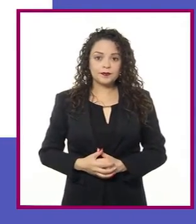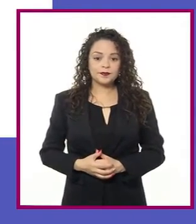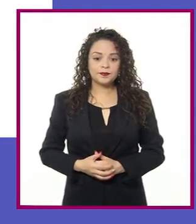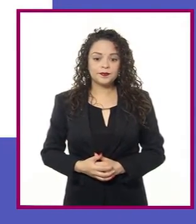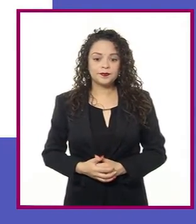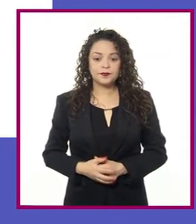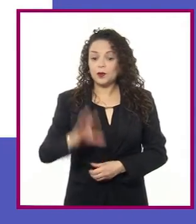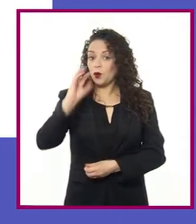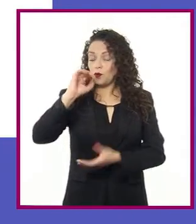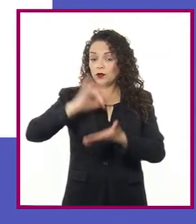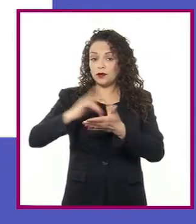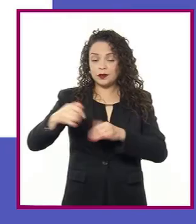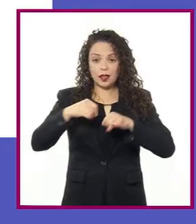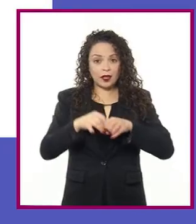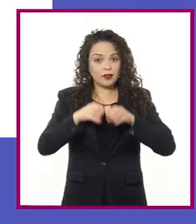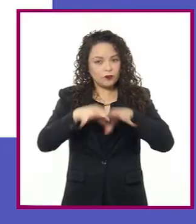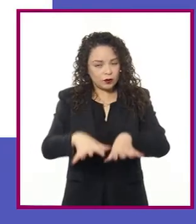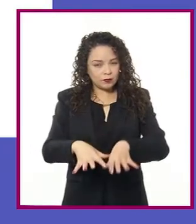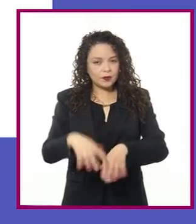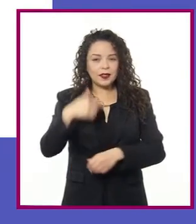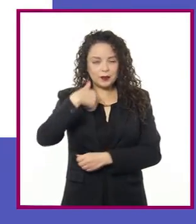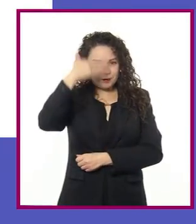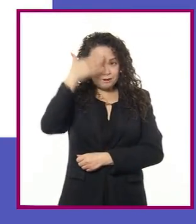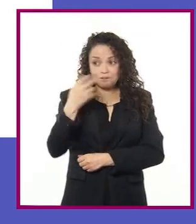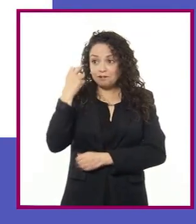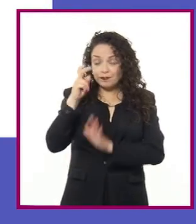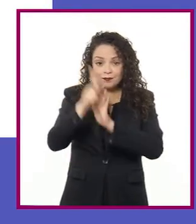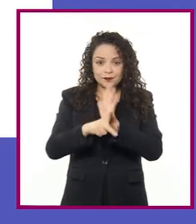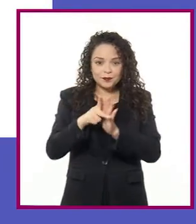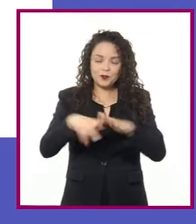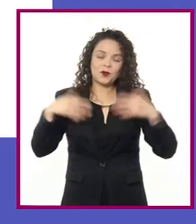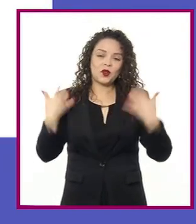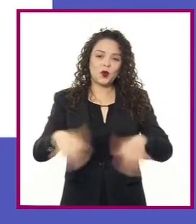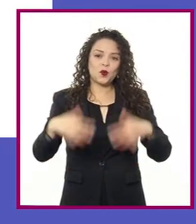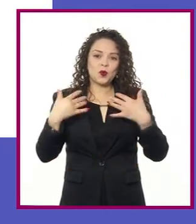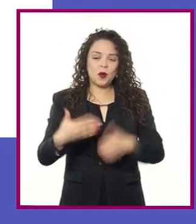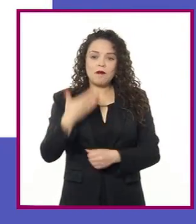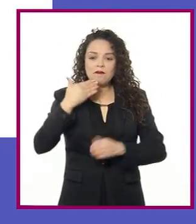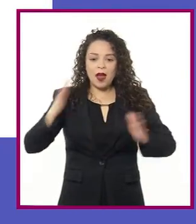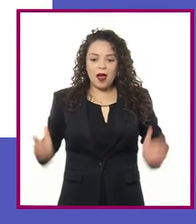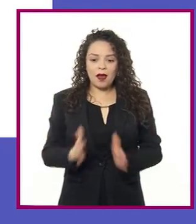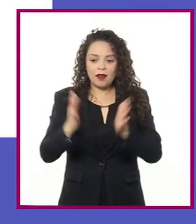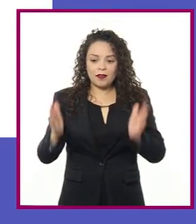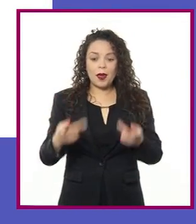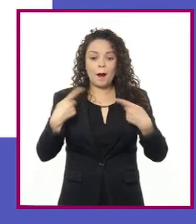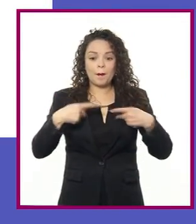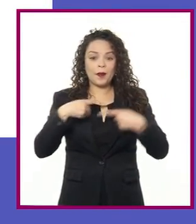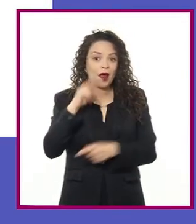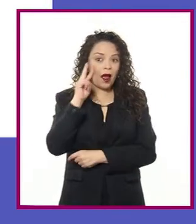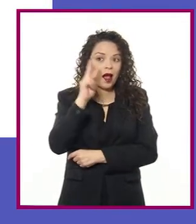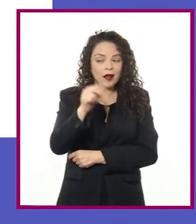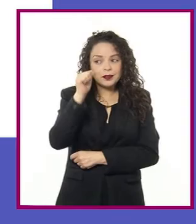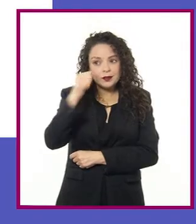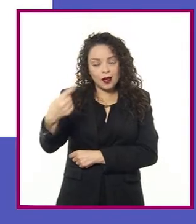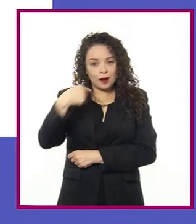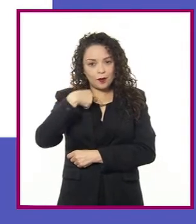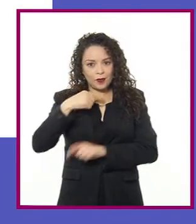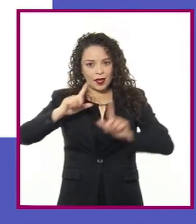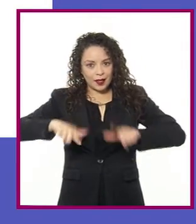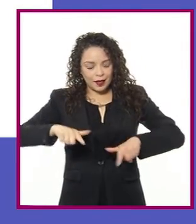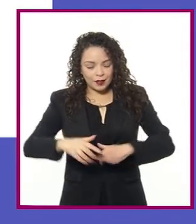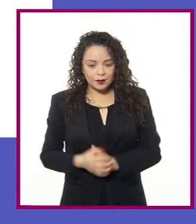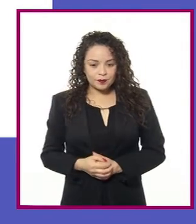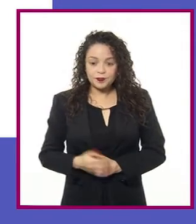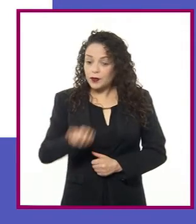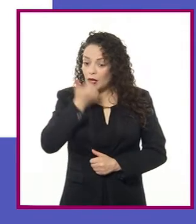Gracias por tu información, Trali. Estoy seguro que tu cápsula motivó a más de uno de mis seguidores. Sé que entre ellos están muchos grupos de estudiantes que